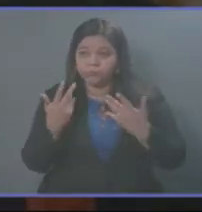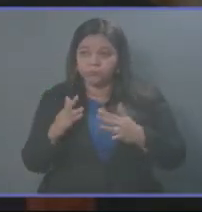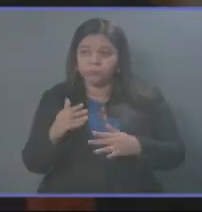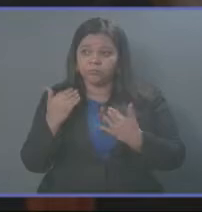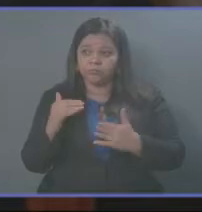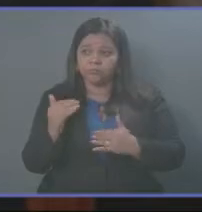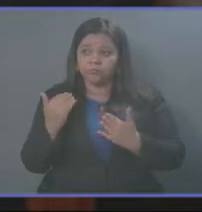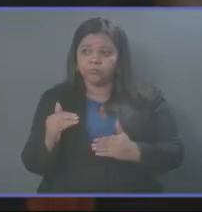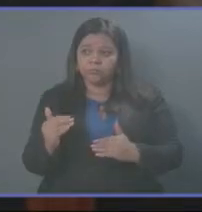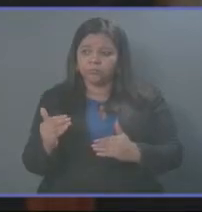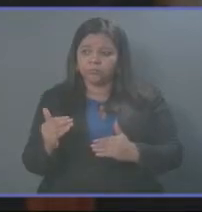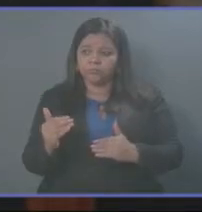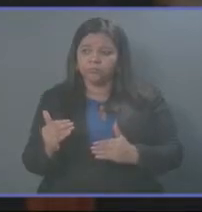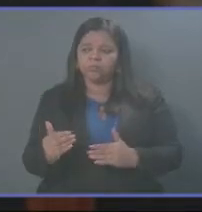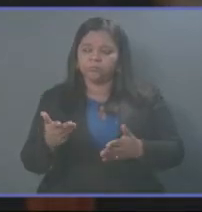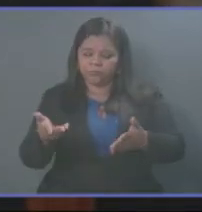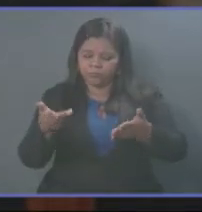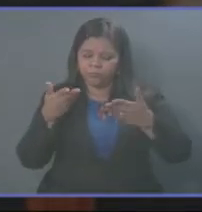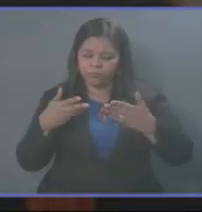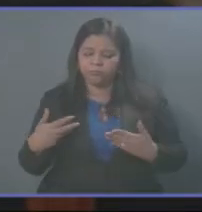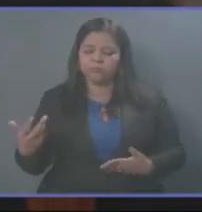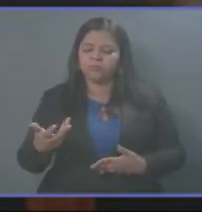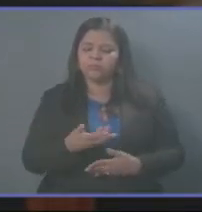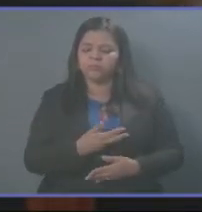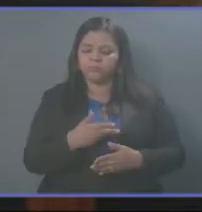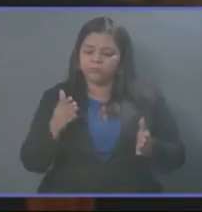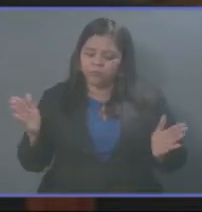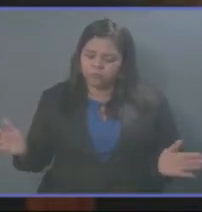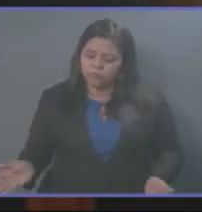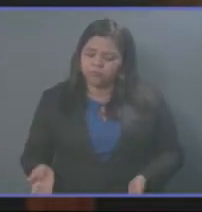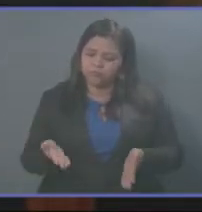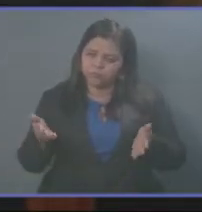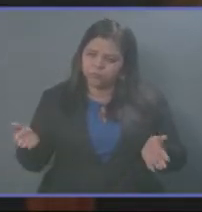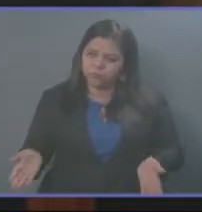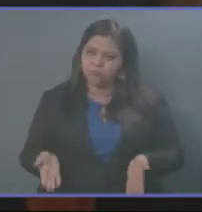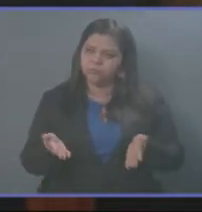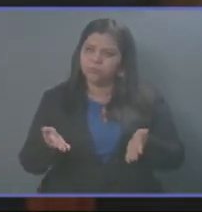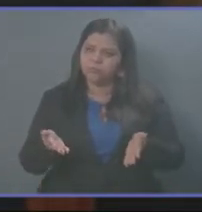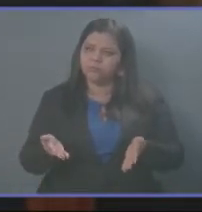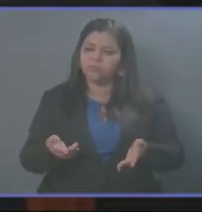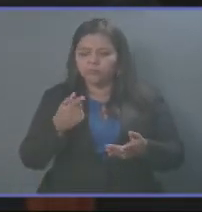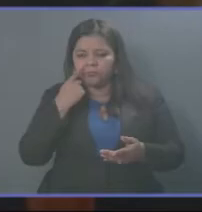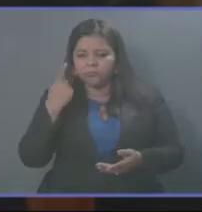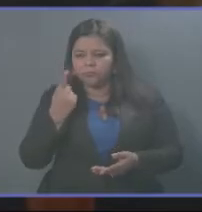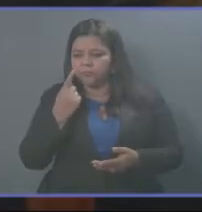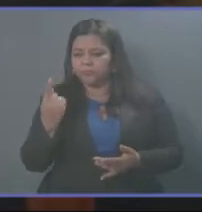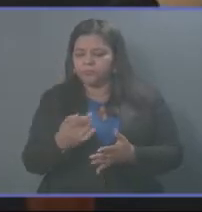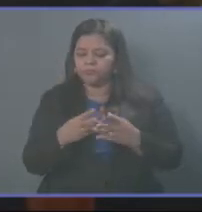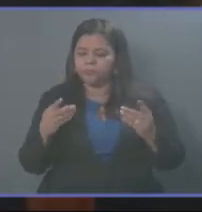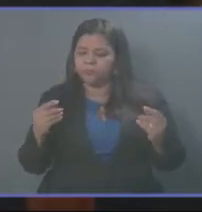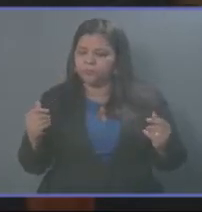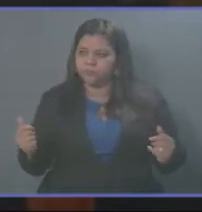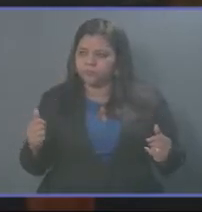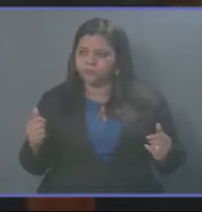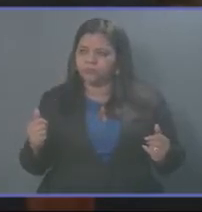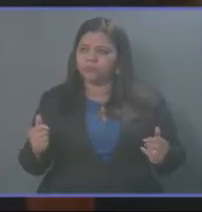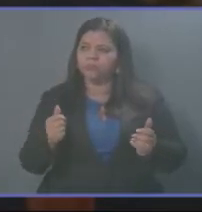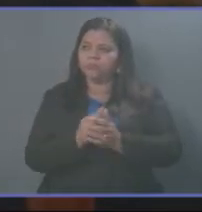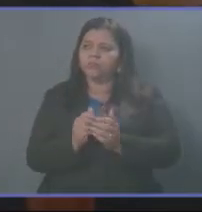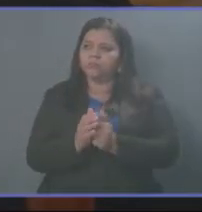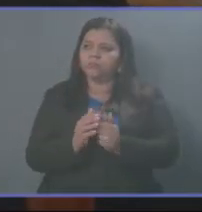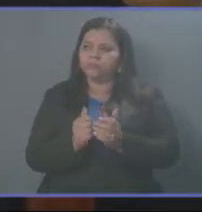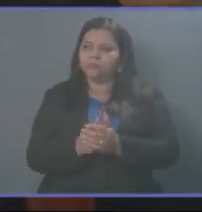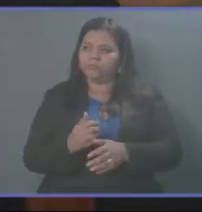límite nos ayudará y nos estimulará a buscar soluciones a la problemática del